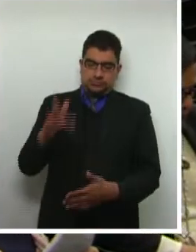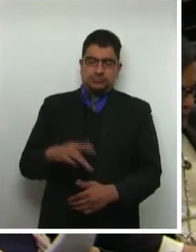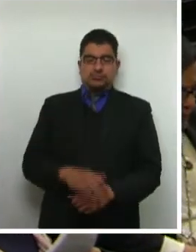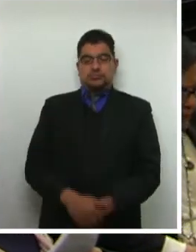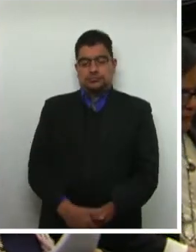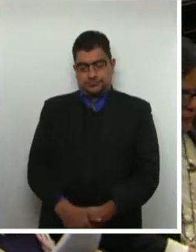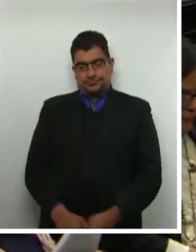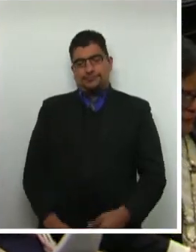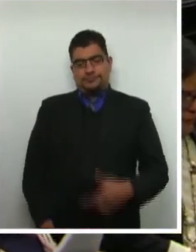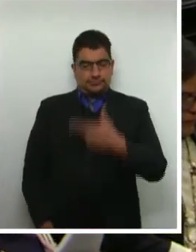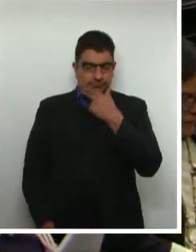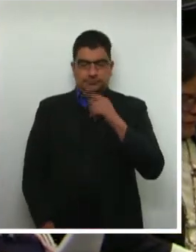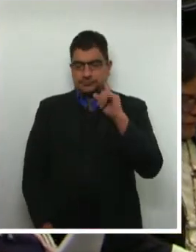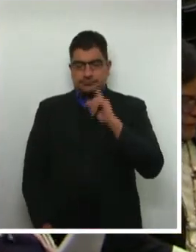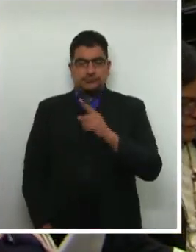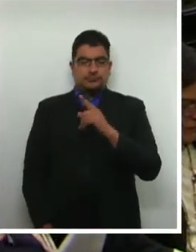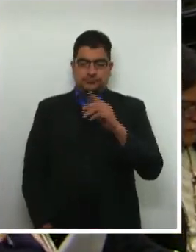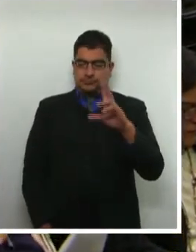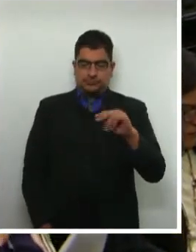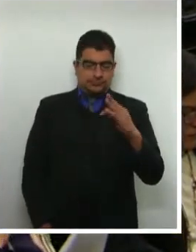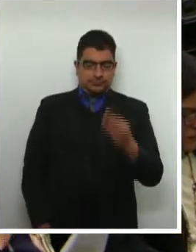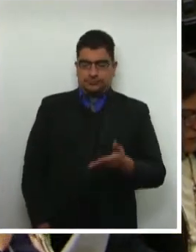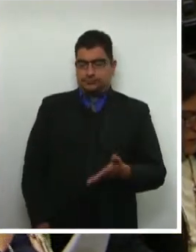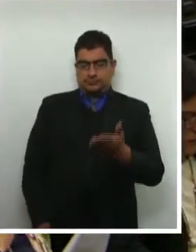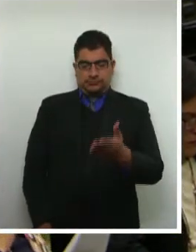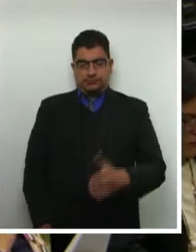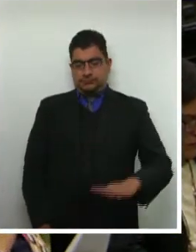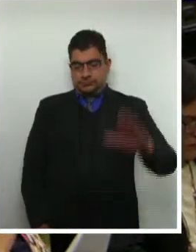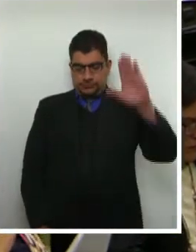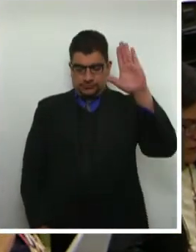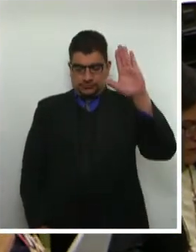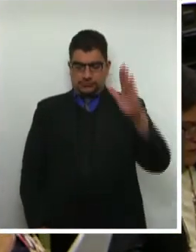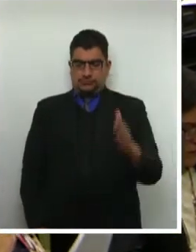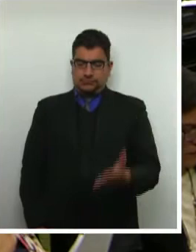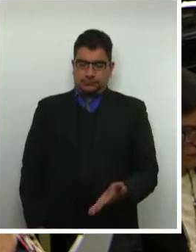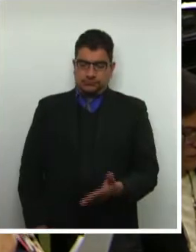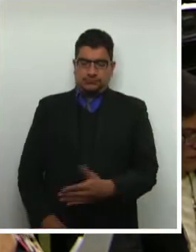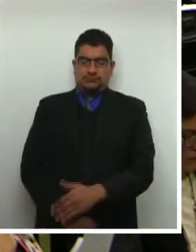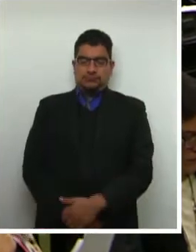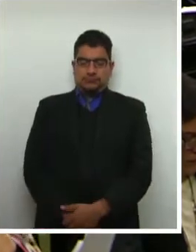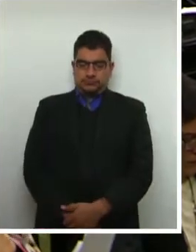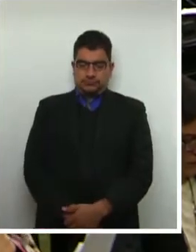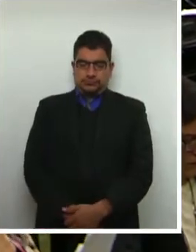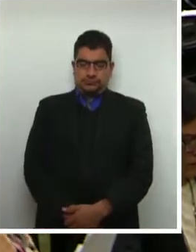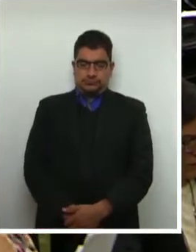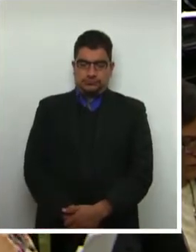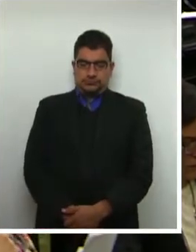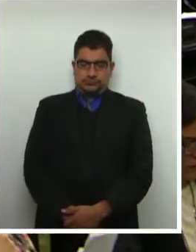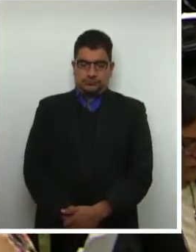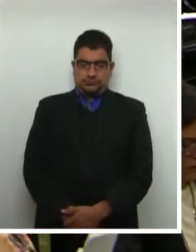Gracias. Las y los constituyentes que estén por la negativa, sírvanse manifestarlo.